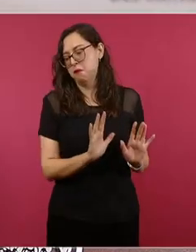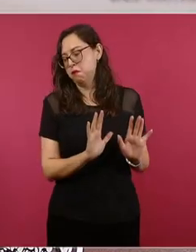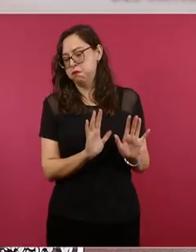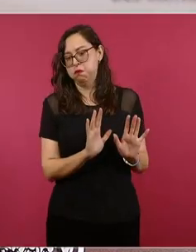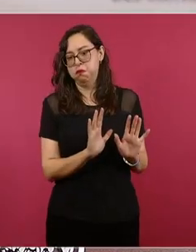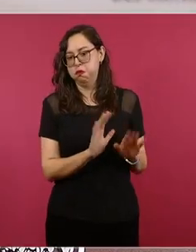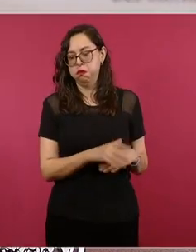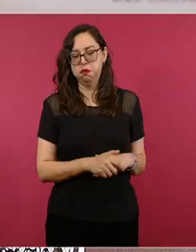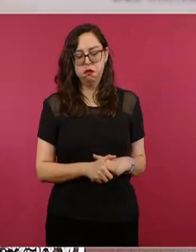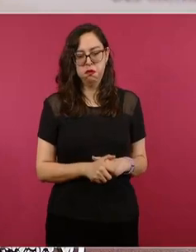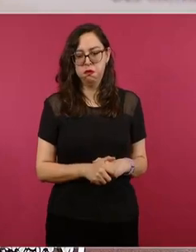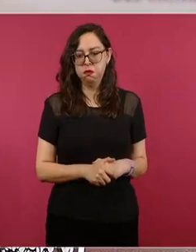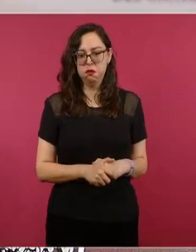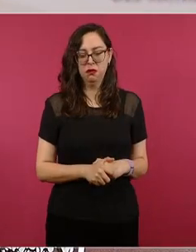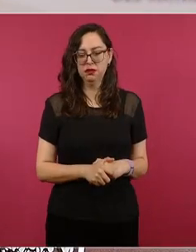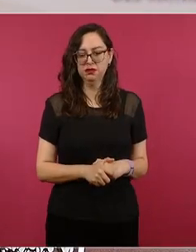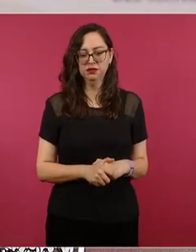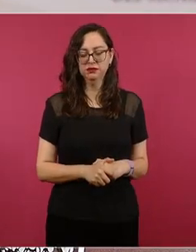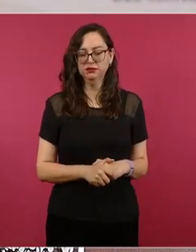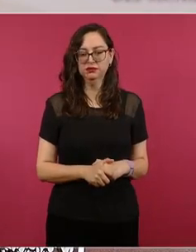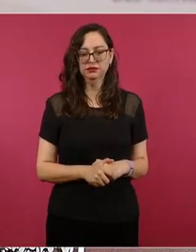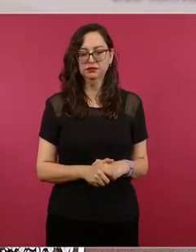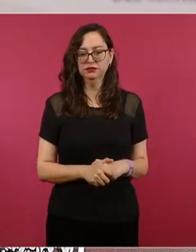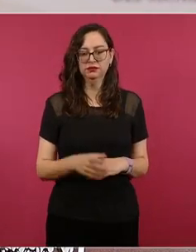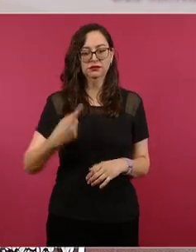sí, muy amable. Con lo que somos.